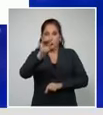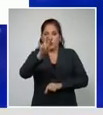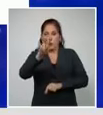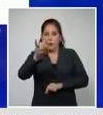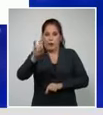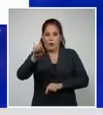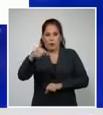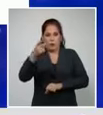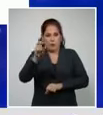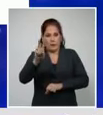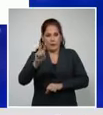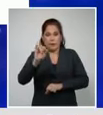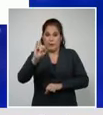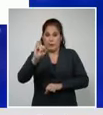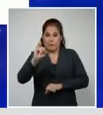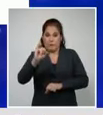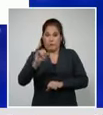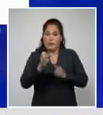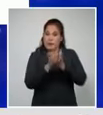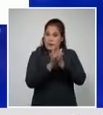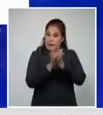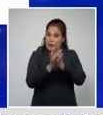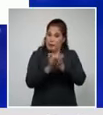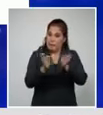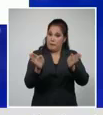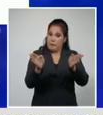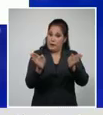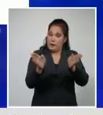492,6. San Miguel del Padrón